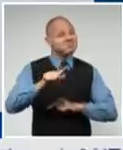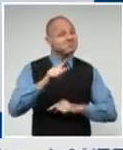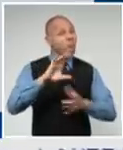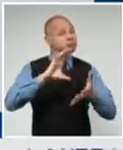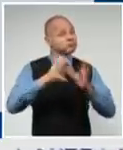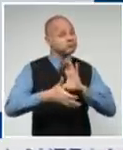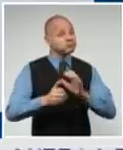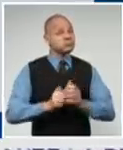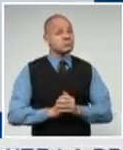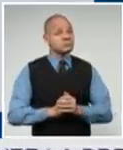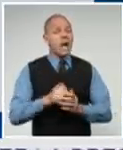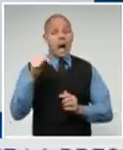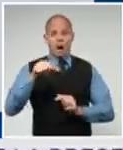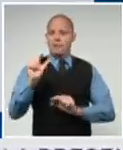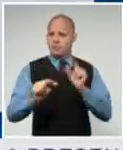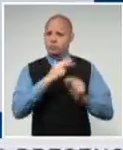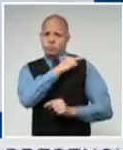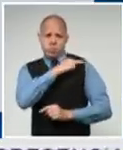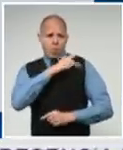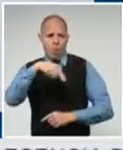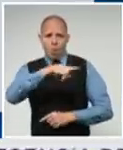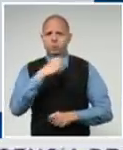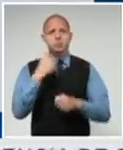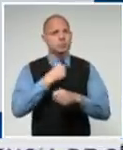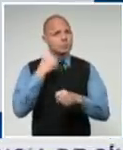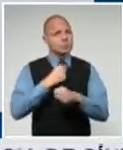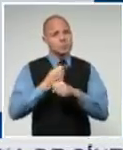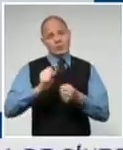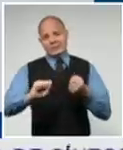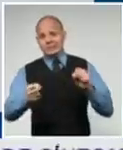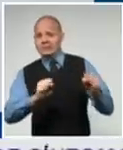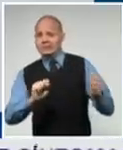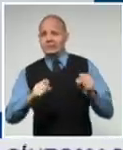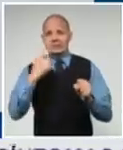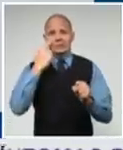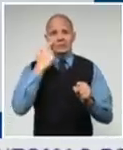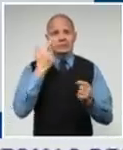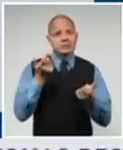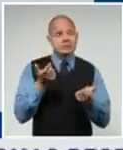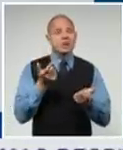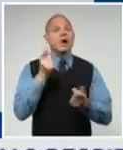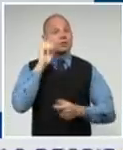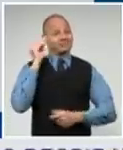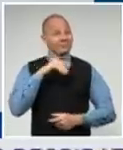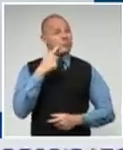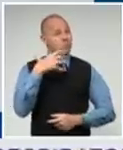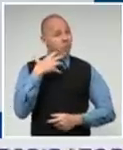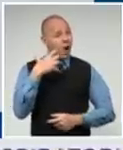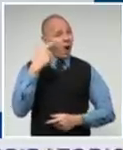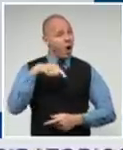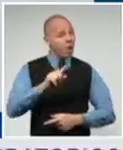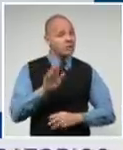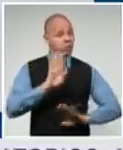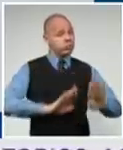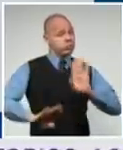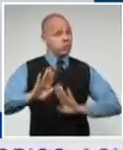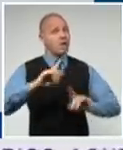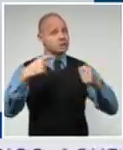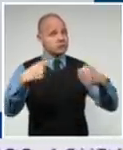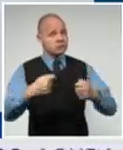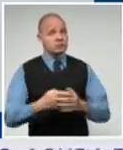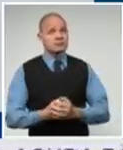sus consejos de defensa, su personal, para que realmente la transmisión que se ha